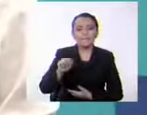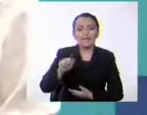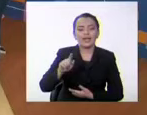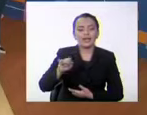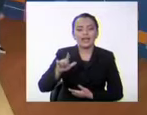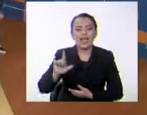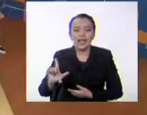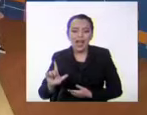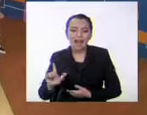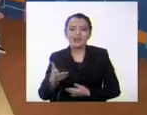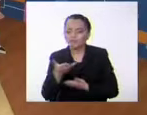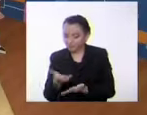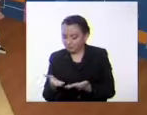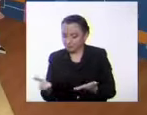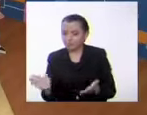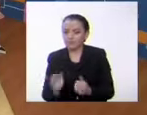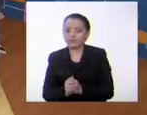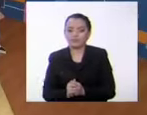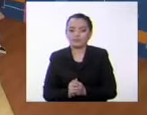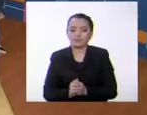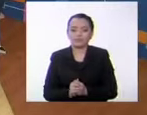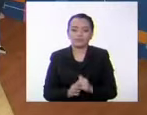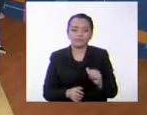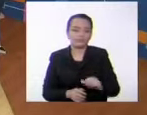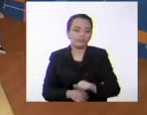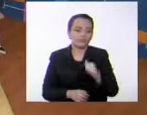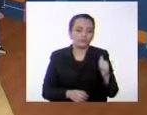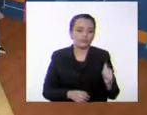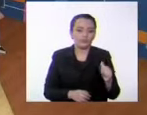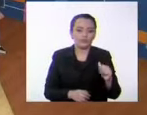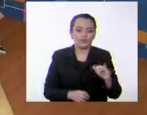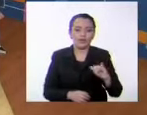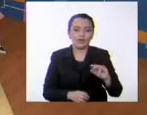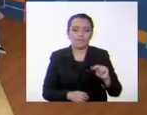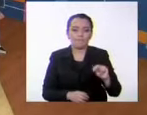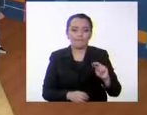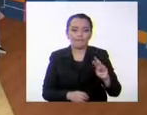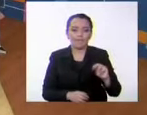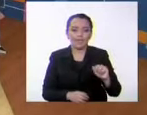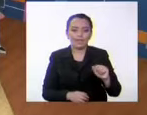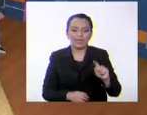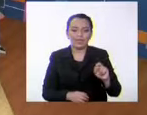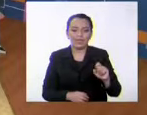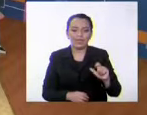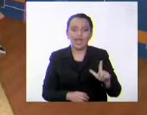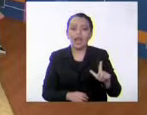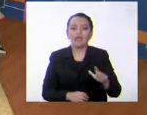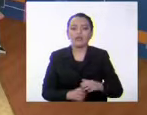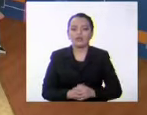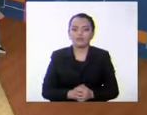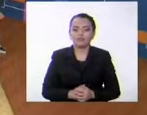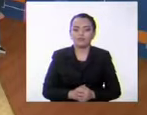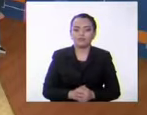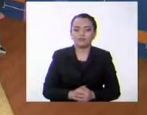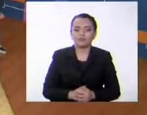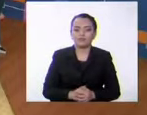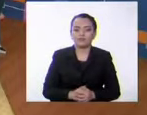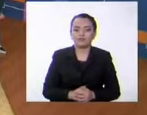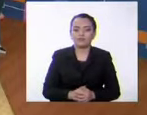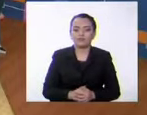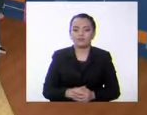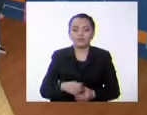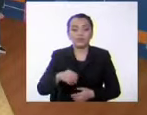Entonces, ayúdenme en casa. ¿Ustedes cómo lo ven? ¿Qué será lo material? ¡Petate! Ya